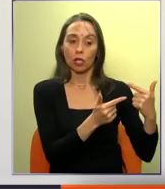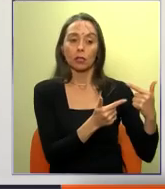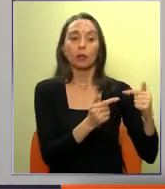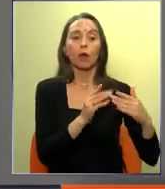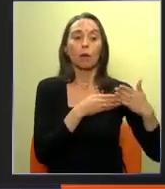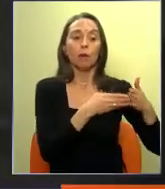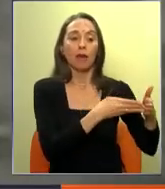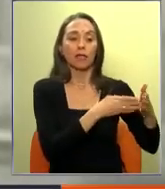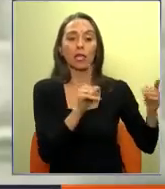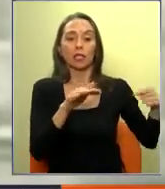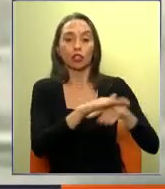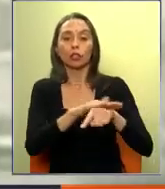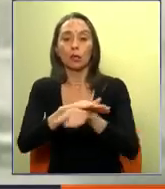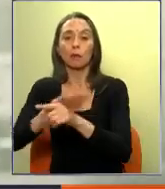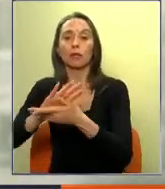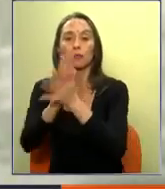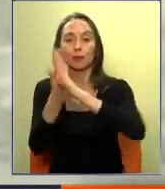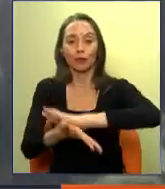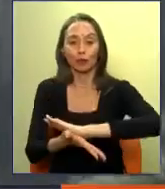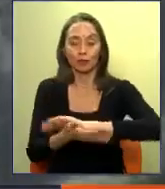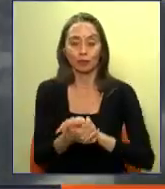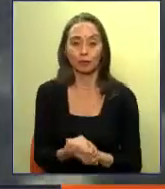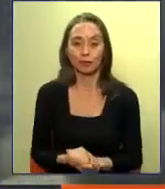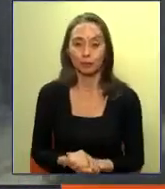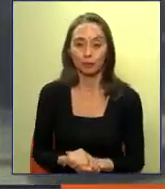que lo invada todo.